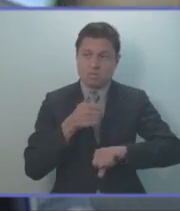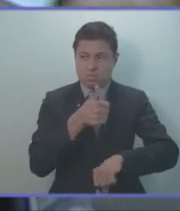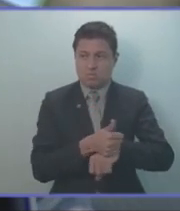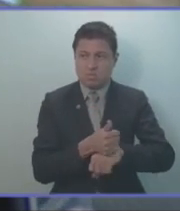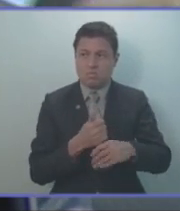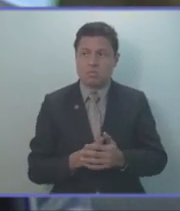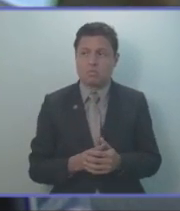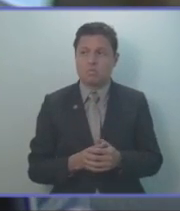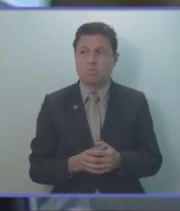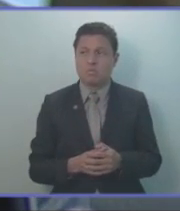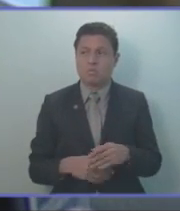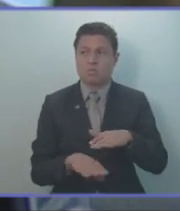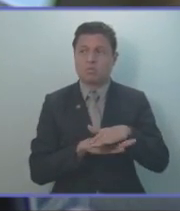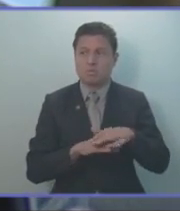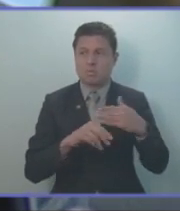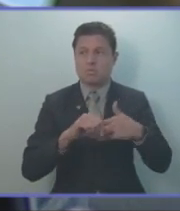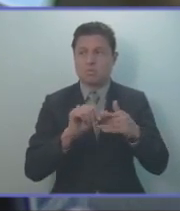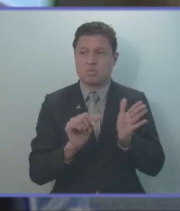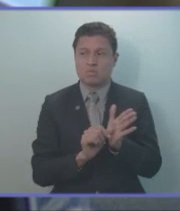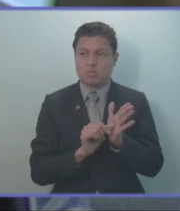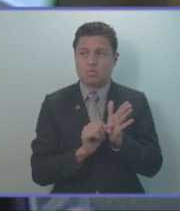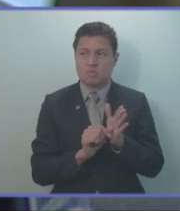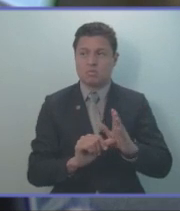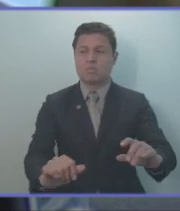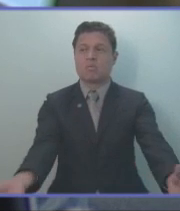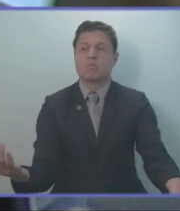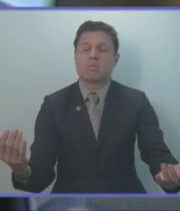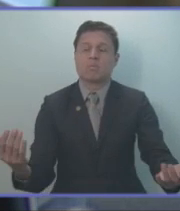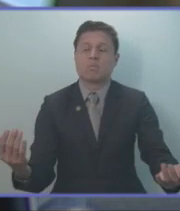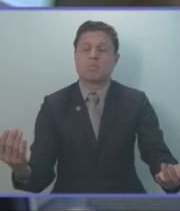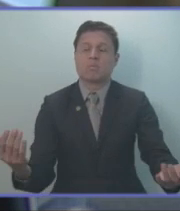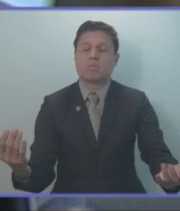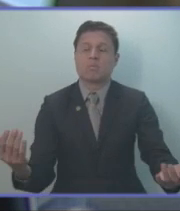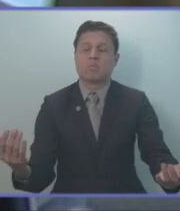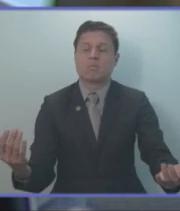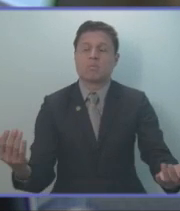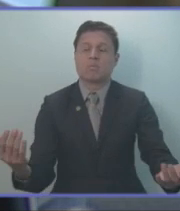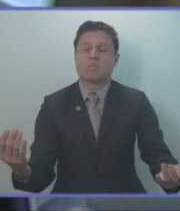un precedente parlamentario. ¿En cuanto a qué?